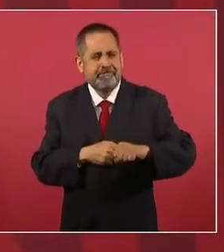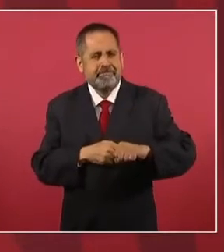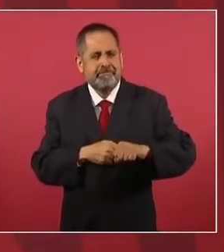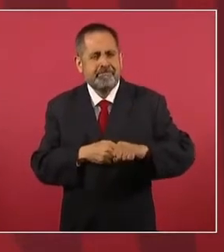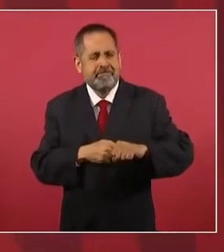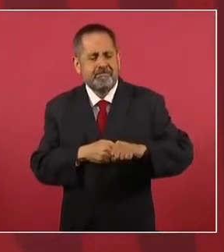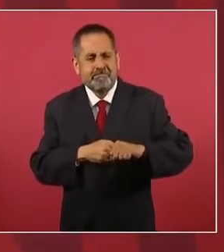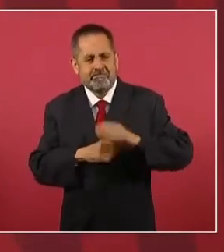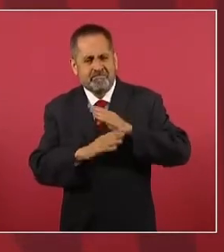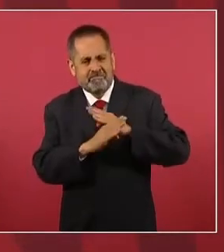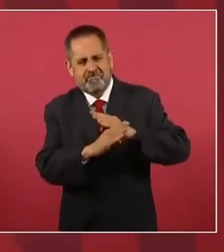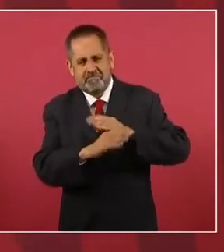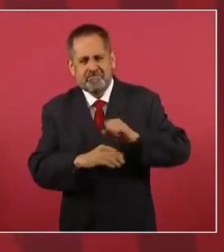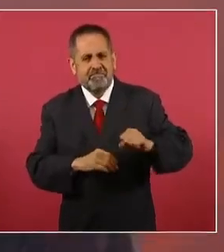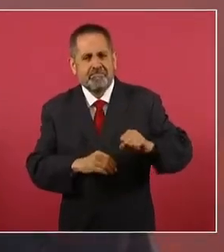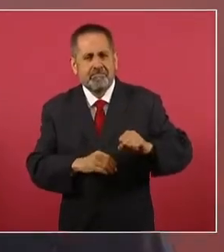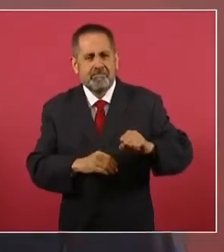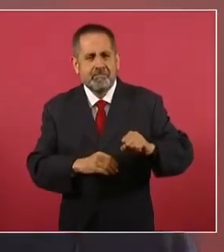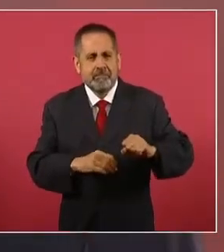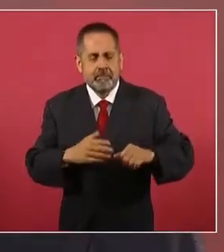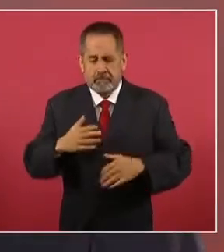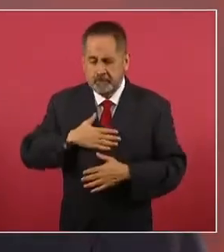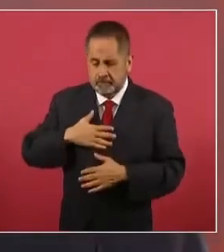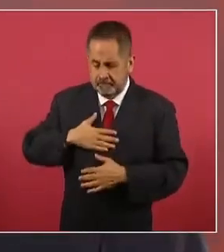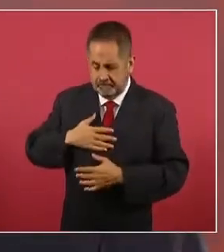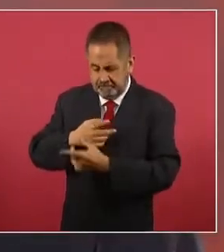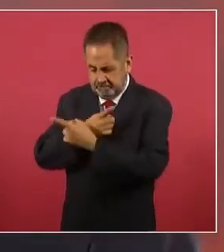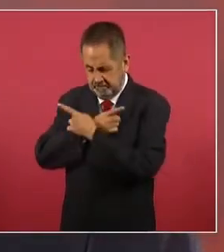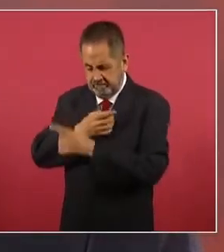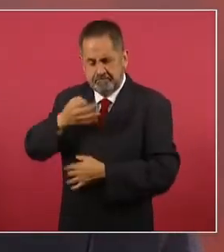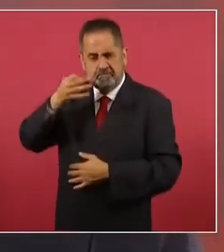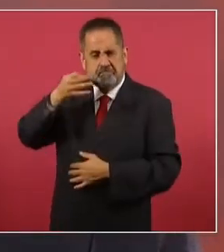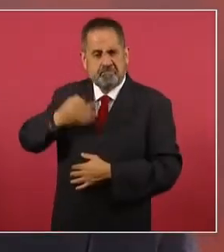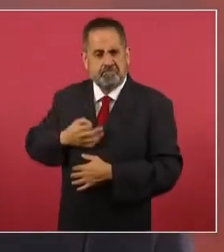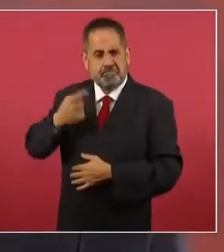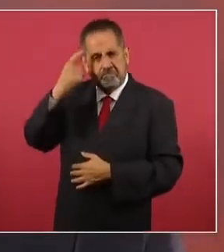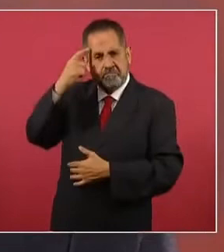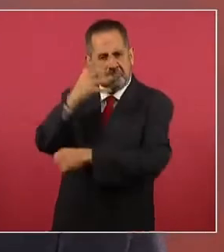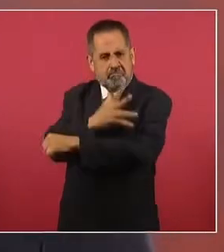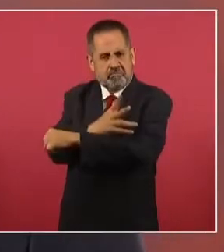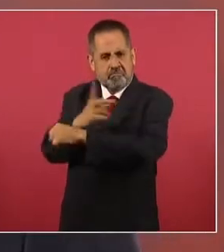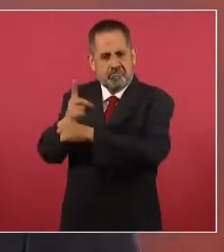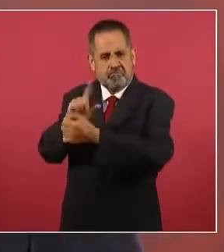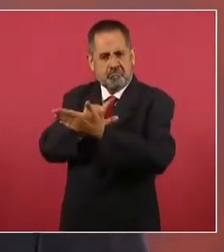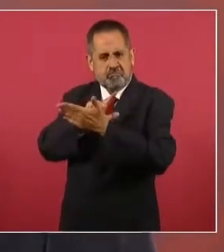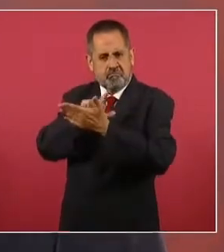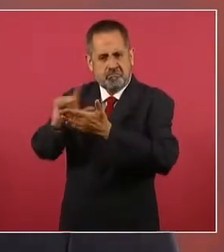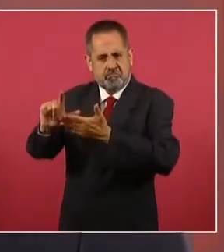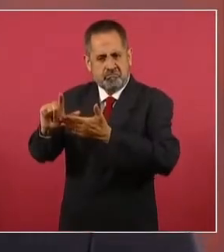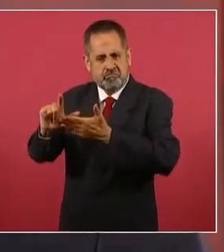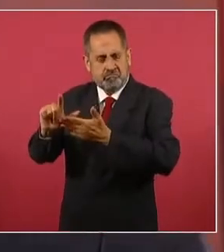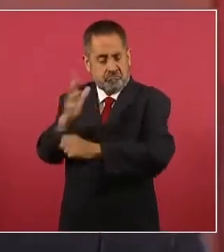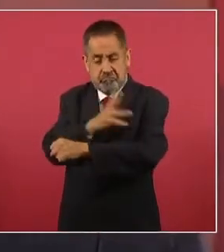protector es mi autoridad moral, es mi honestidad.